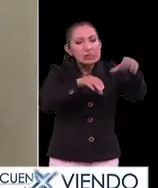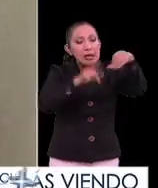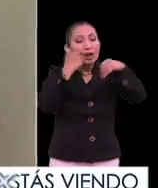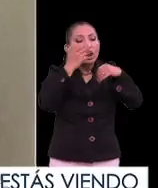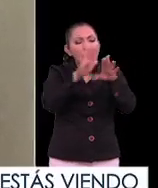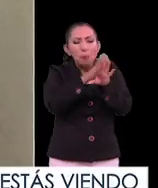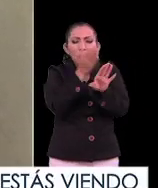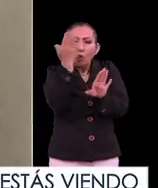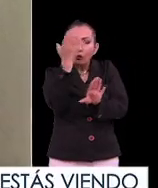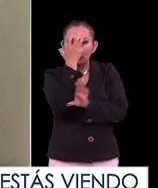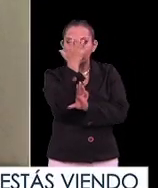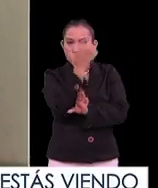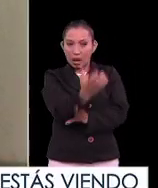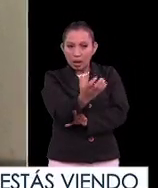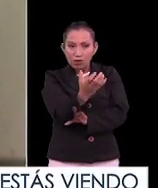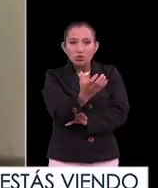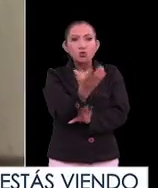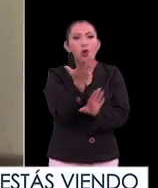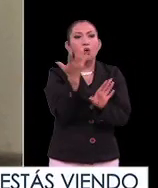quisimos abarcar con mucha seriedad,